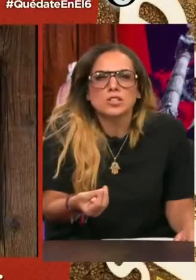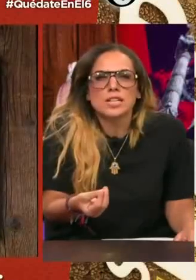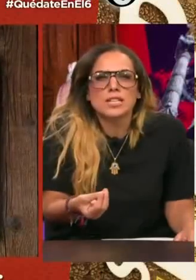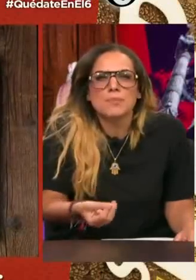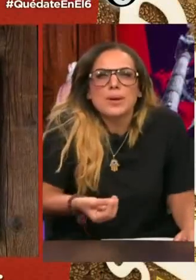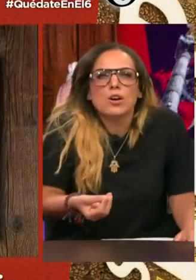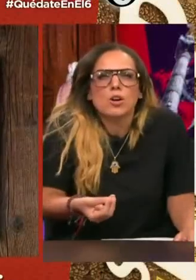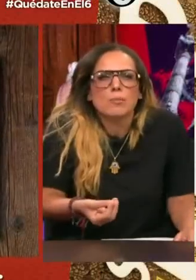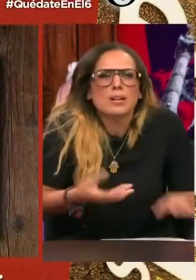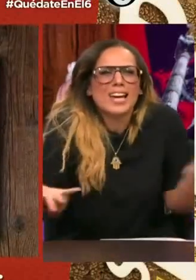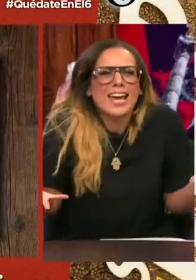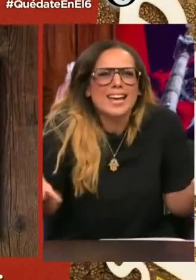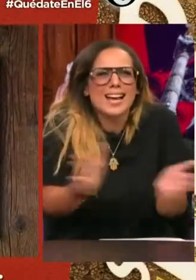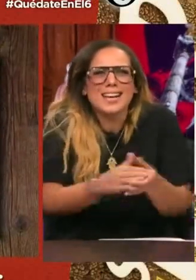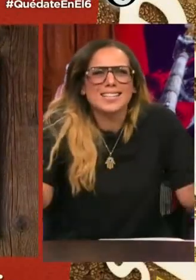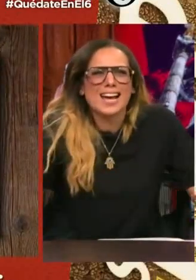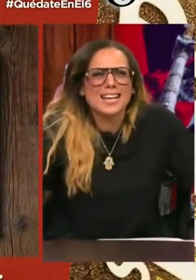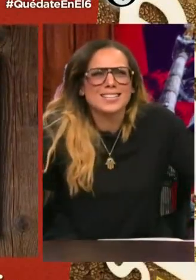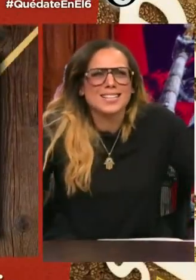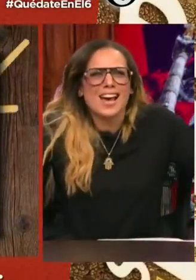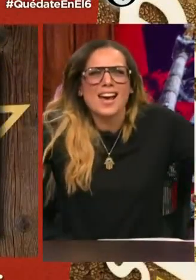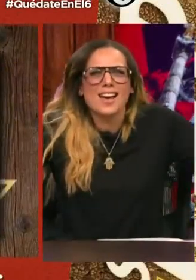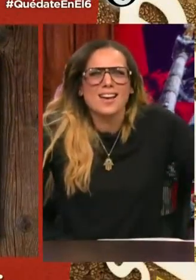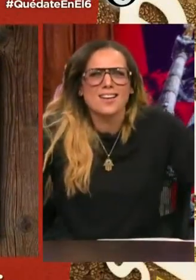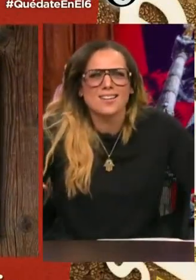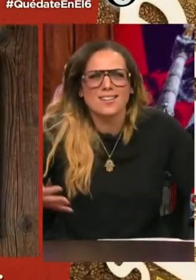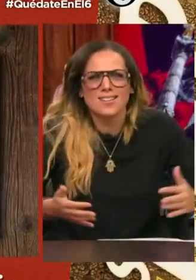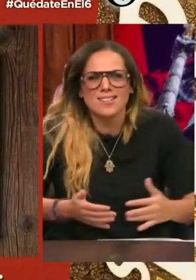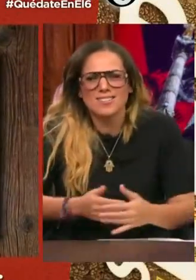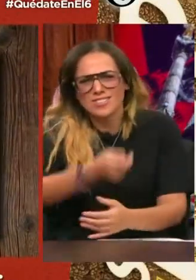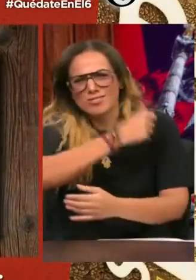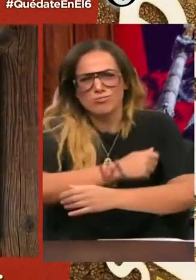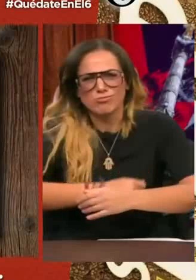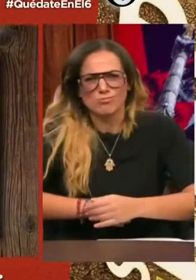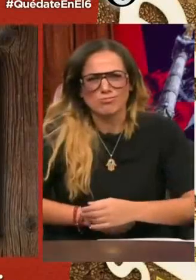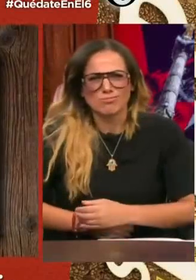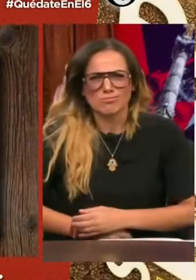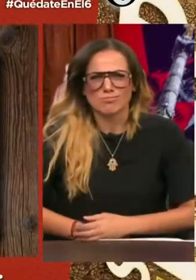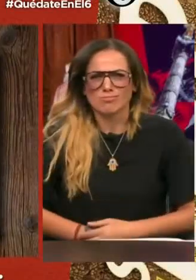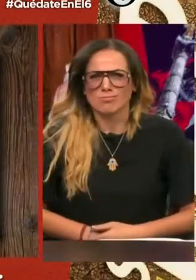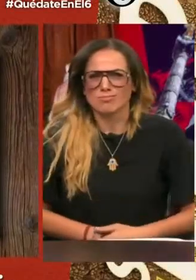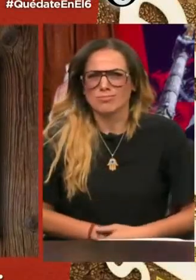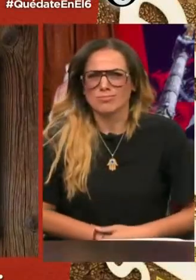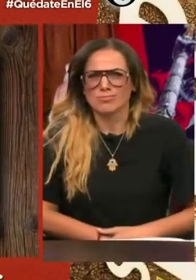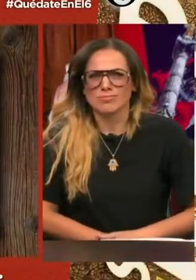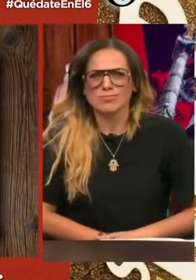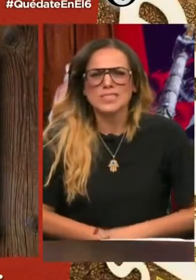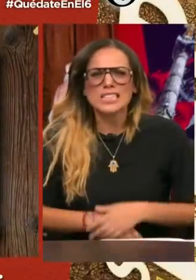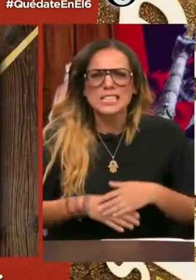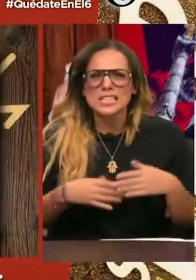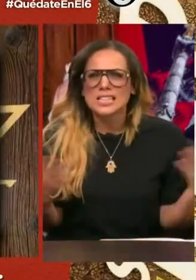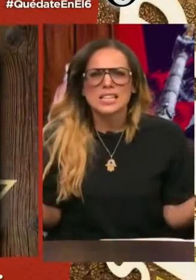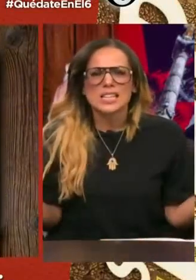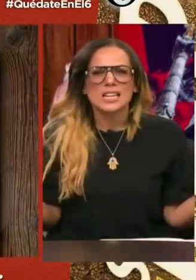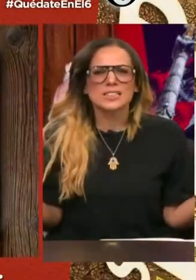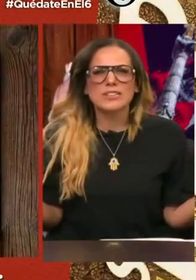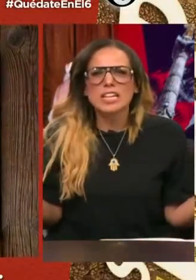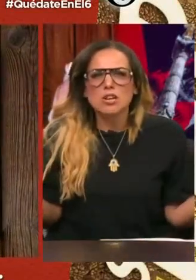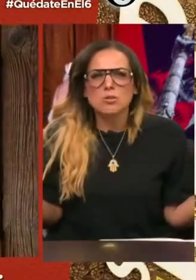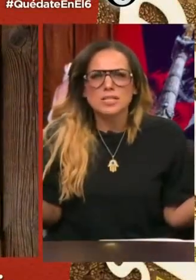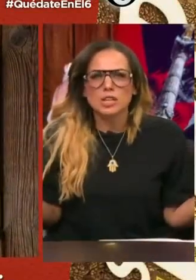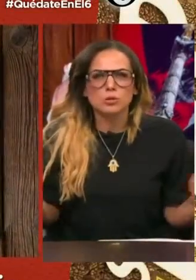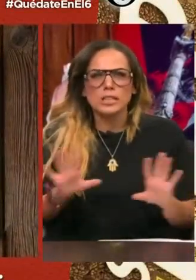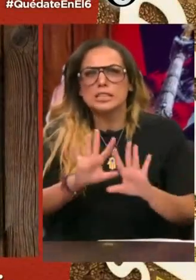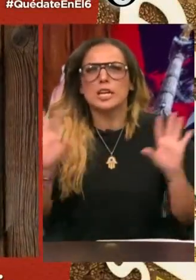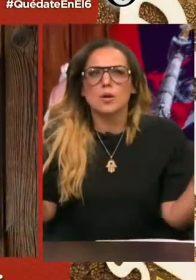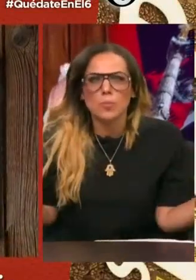del mismo sexo se casaran, pero ¿qué? Ya, exacto. Que se casen y ya. Tiene que ser aprobado el nuevo código de familia para incluir este tipo de unión. Tiene que ser aprobado. Está bien